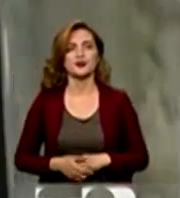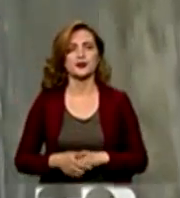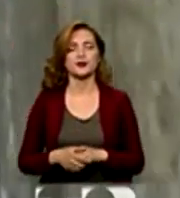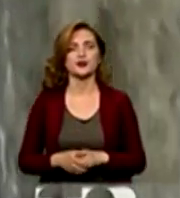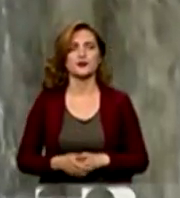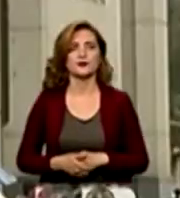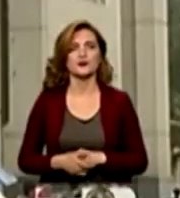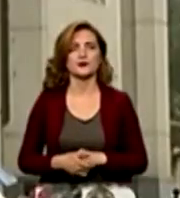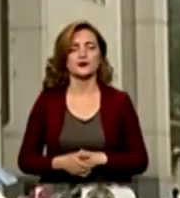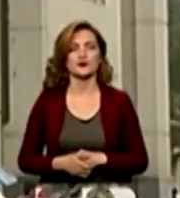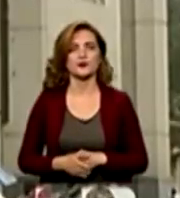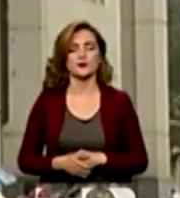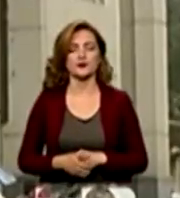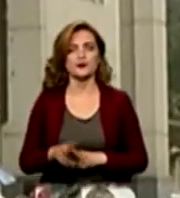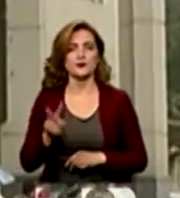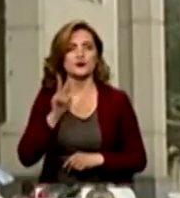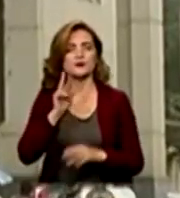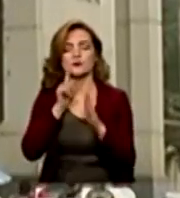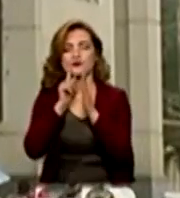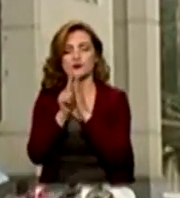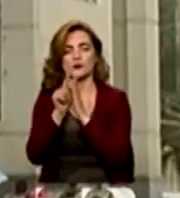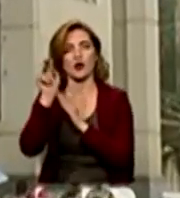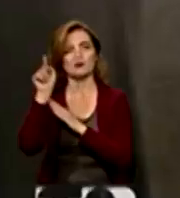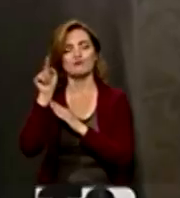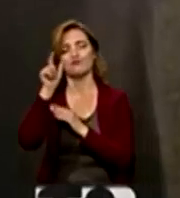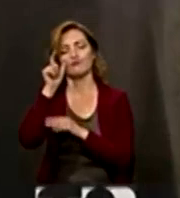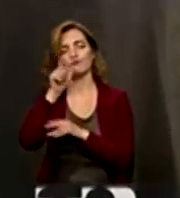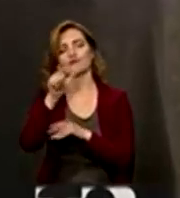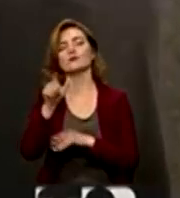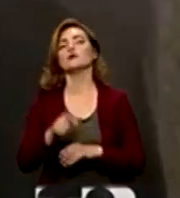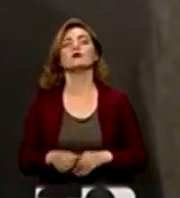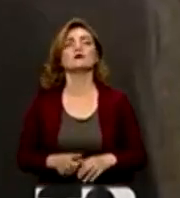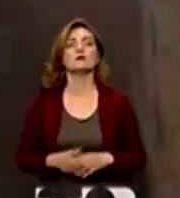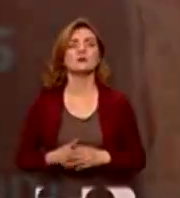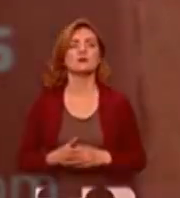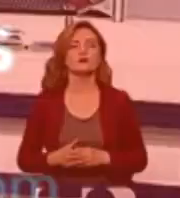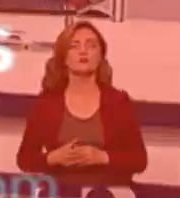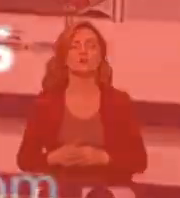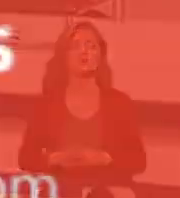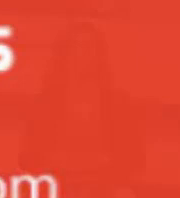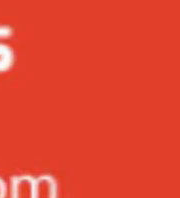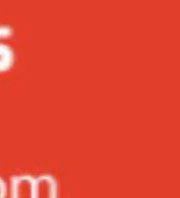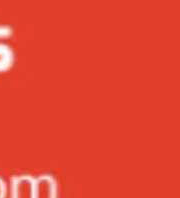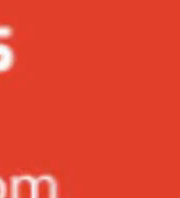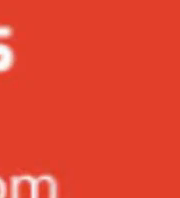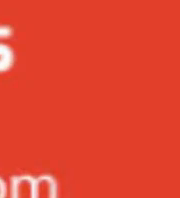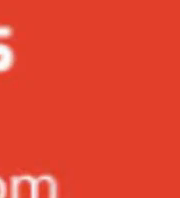próximos días. Las víctimas dejaron colocadas sus denuncias. Catalina García, 24 horas.